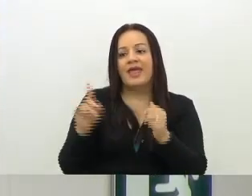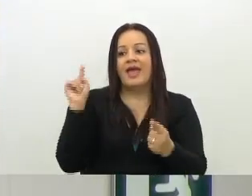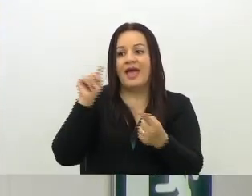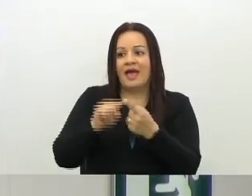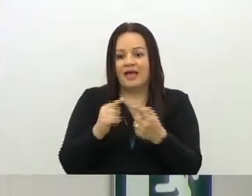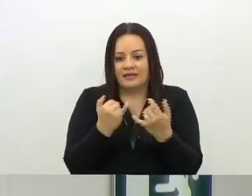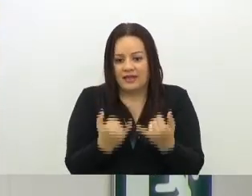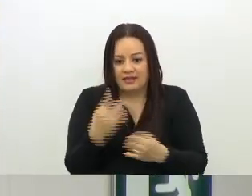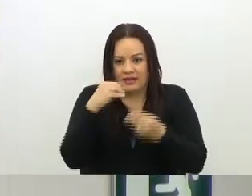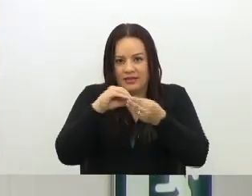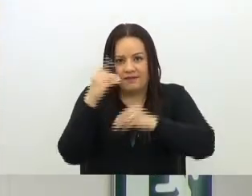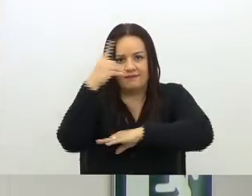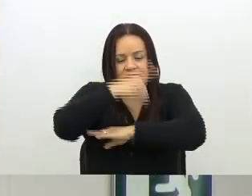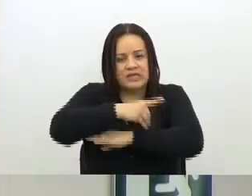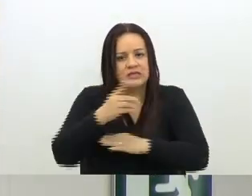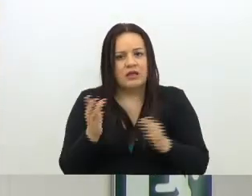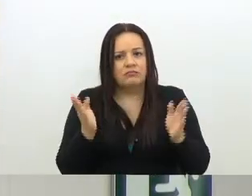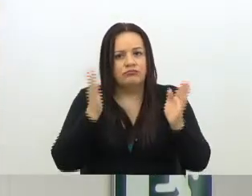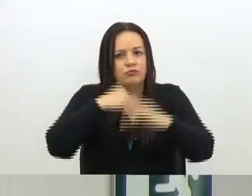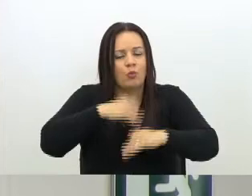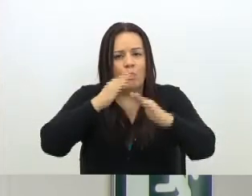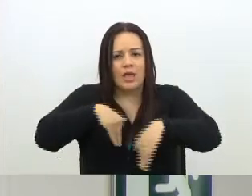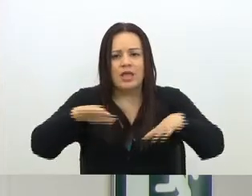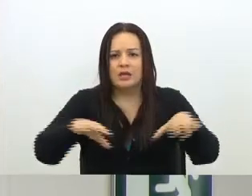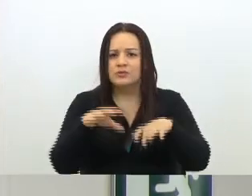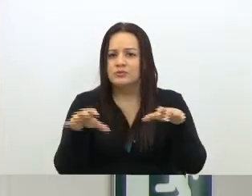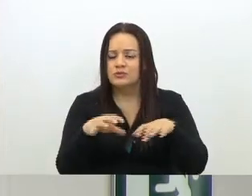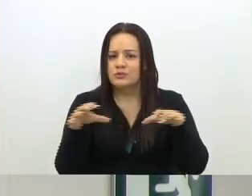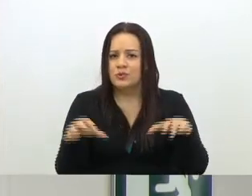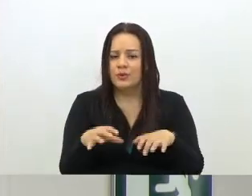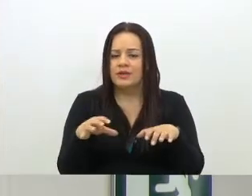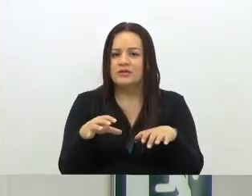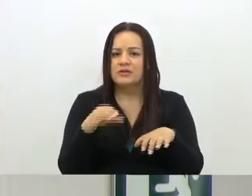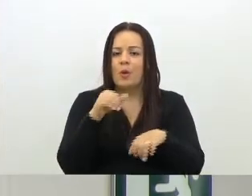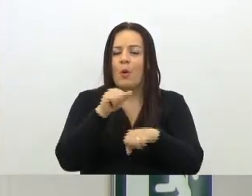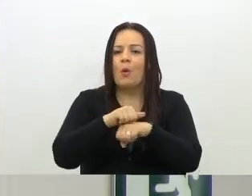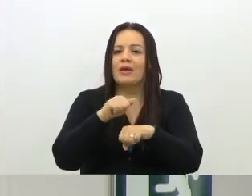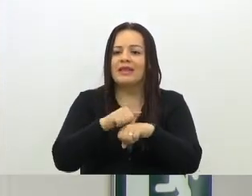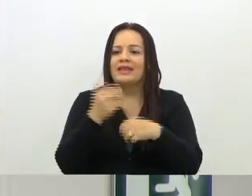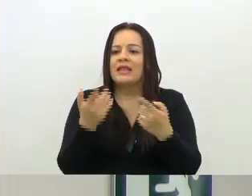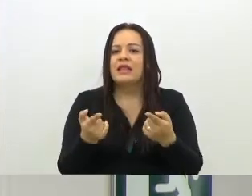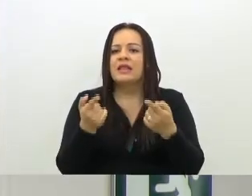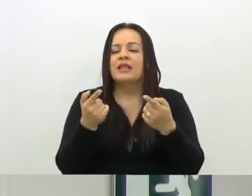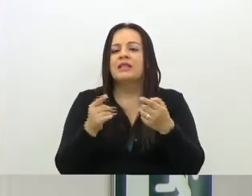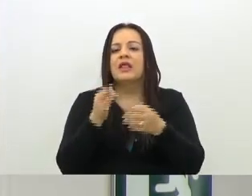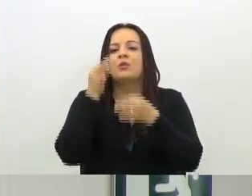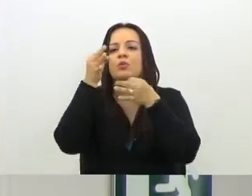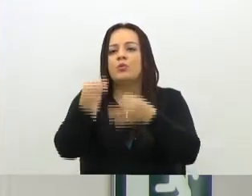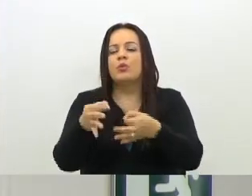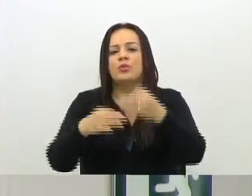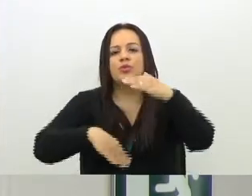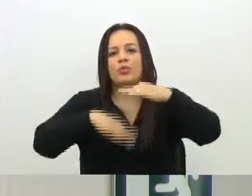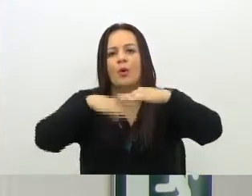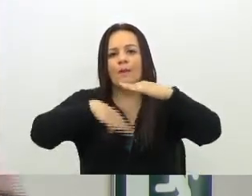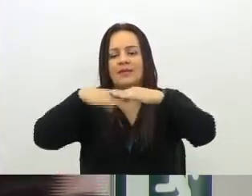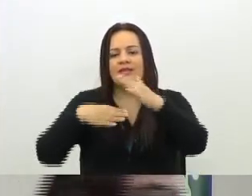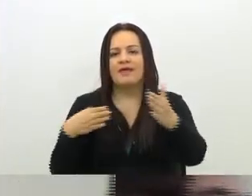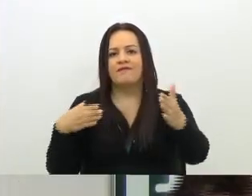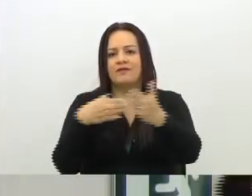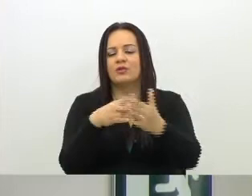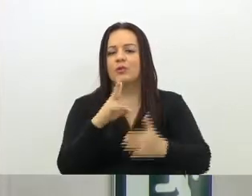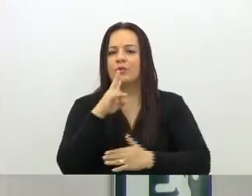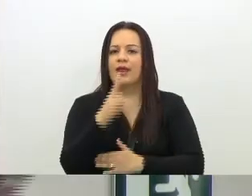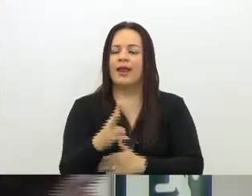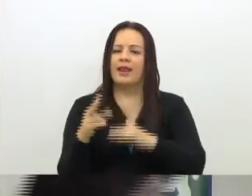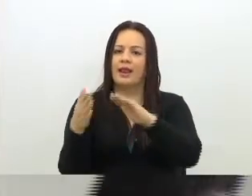fecha no se tienen acciones concretas de los eventuales topes y su efecto real a la población,